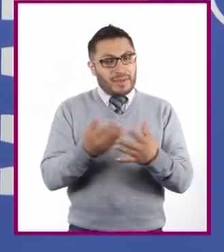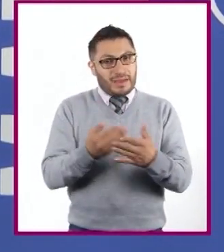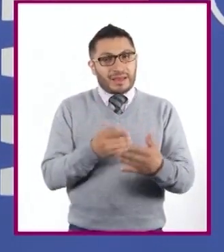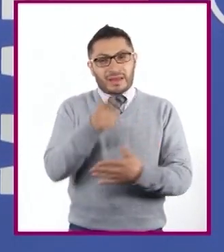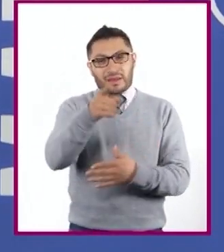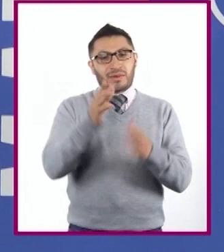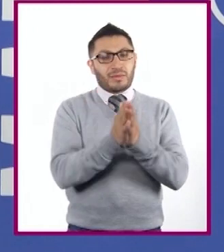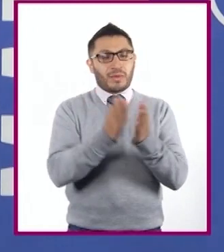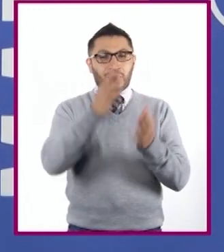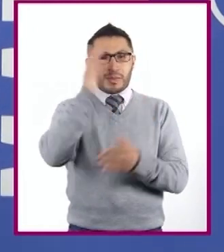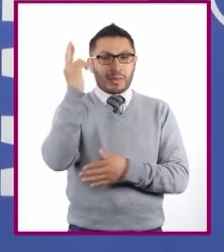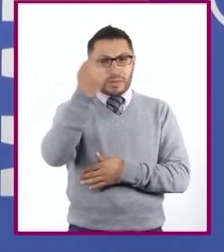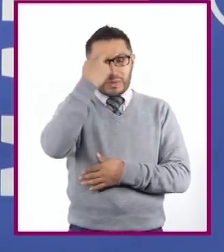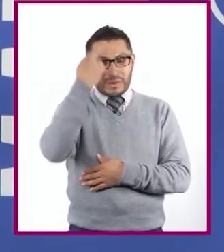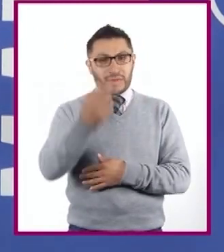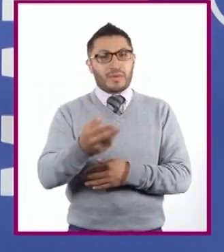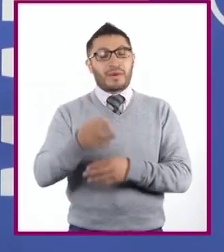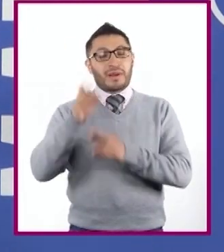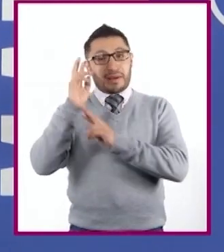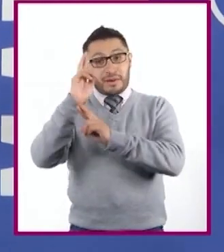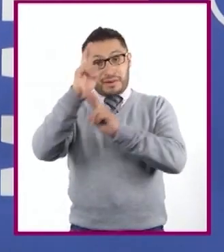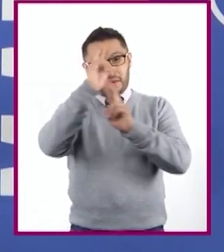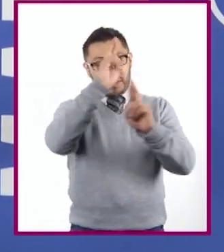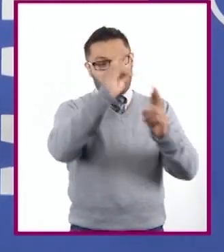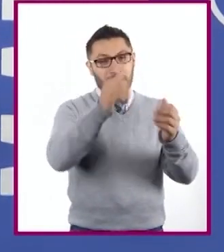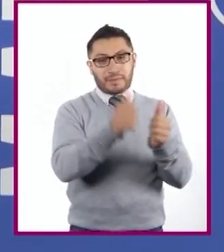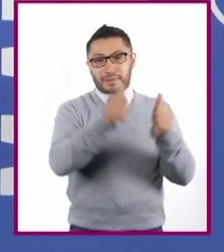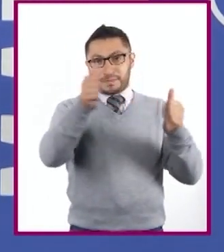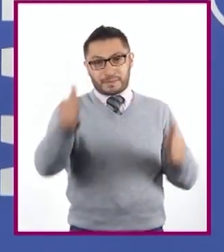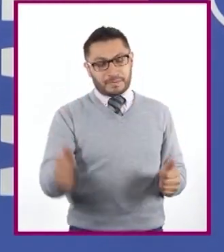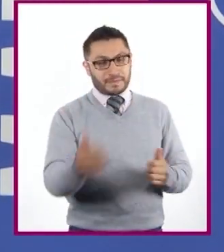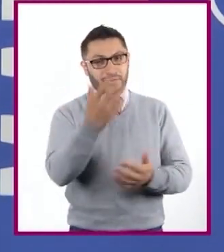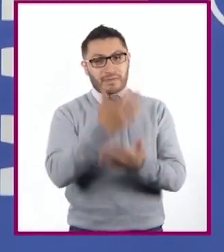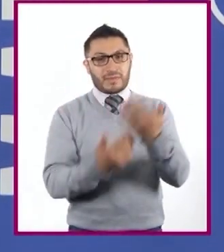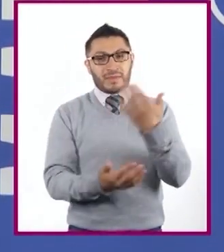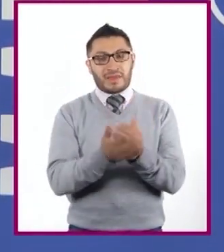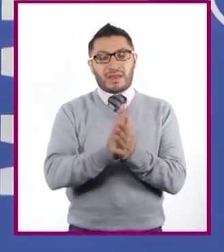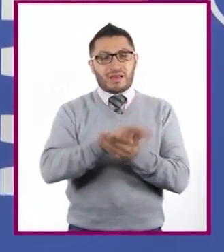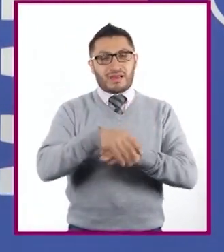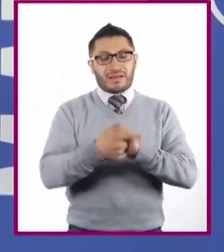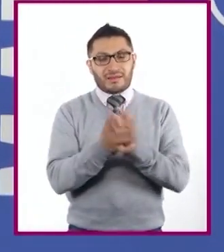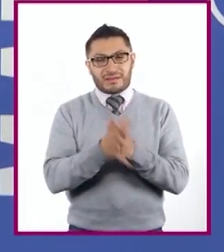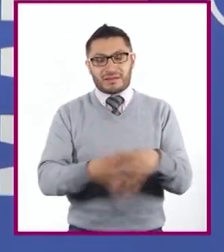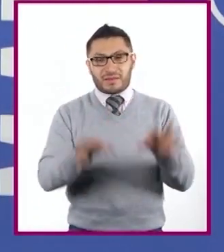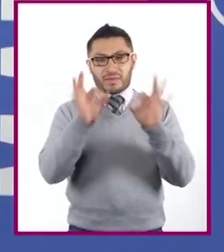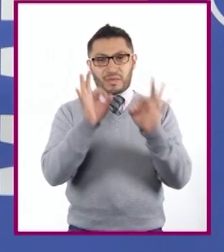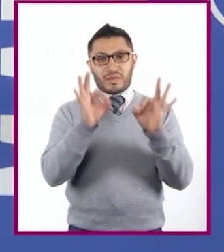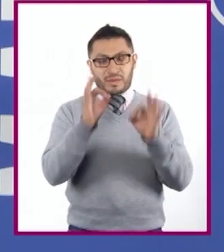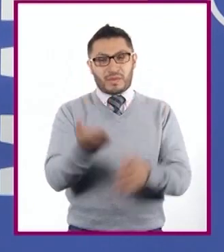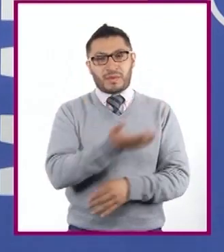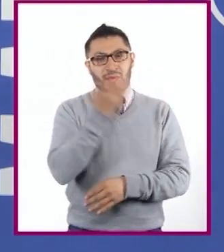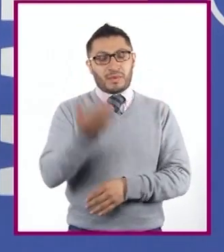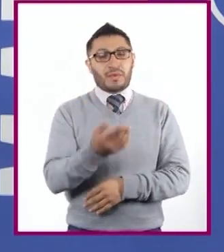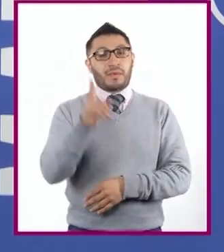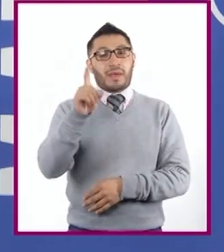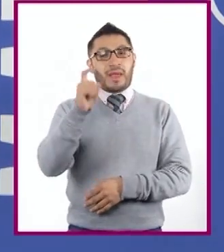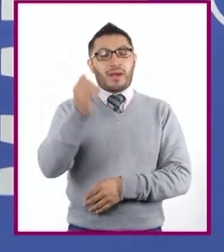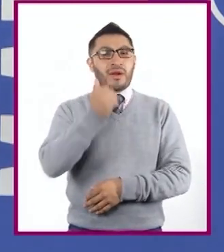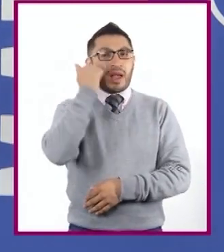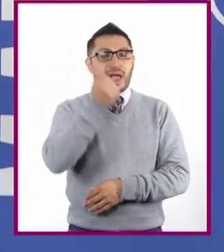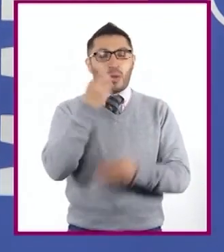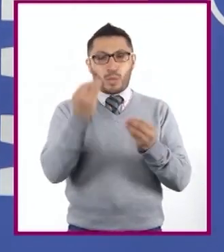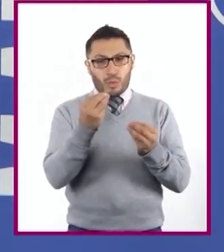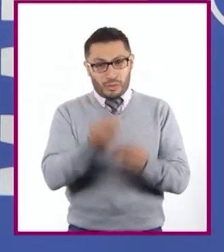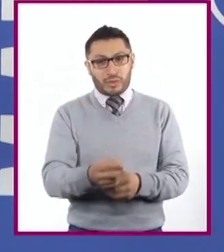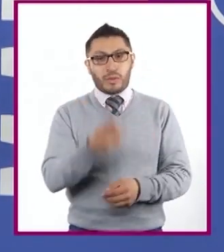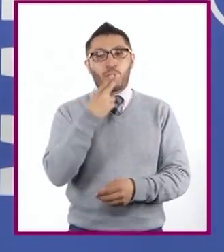seguir cuidándonos respetando la sana distancia y lavando frecuentemente nuestras manos con agua y abundante jabón, usando